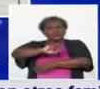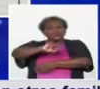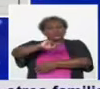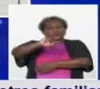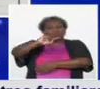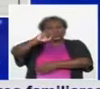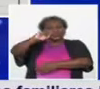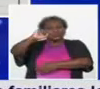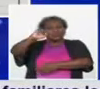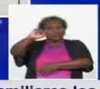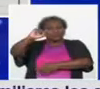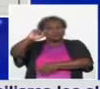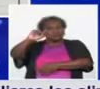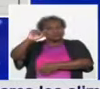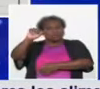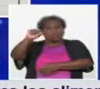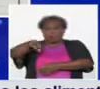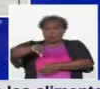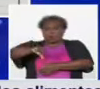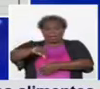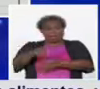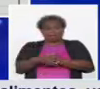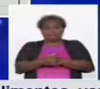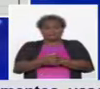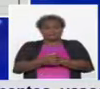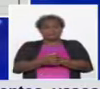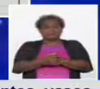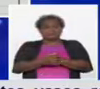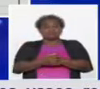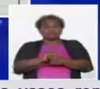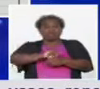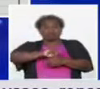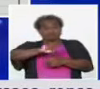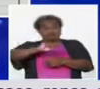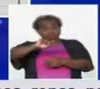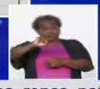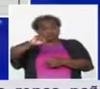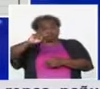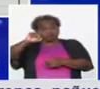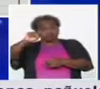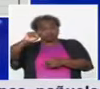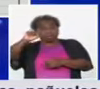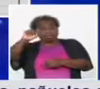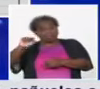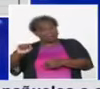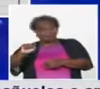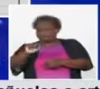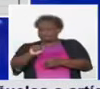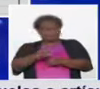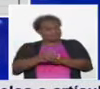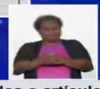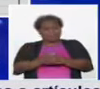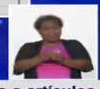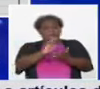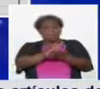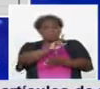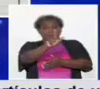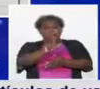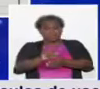en el territorio, curva que se mantiene elevada, no se logra una disminución. Mayabeque, cómo ha